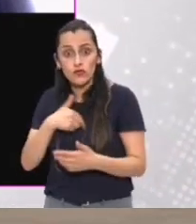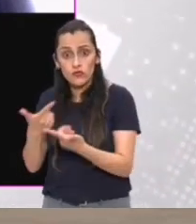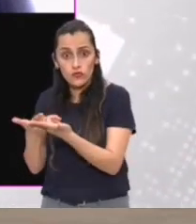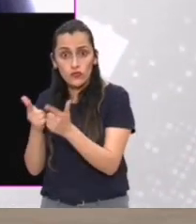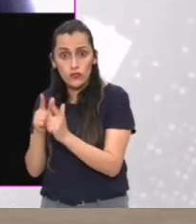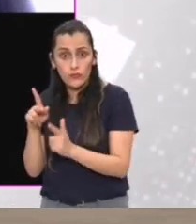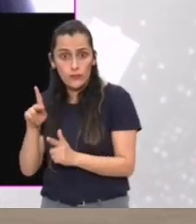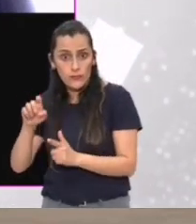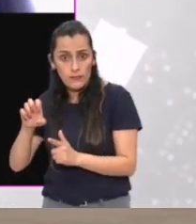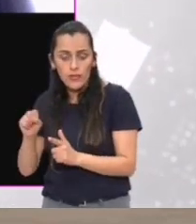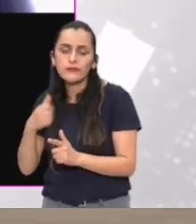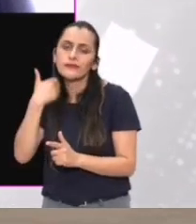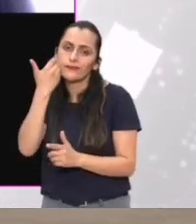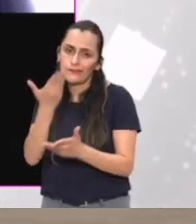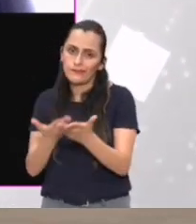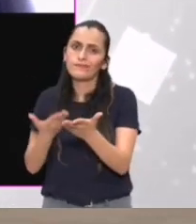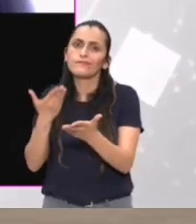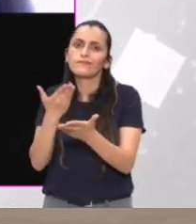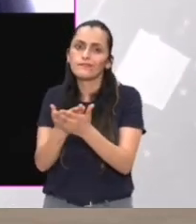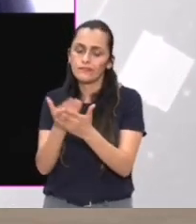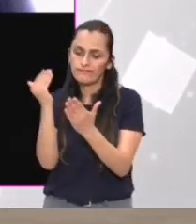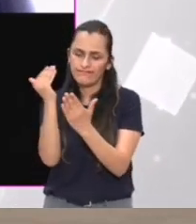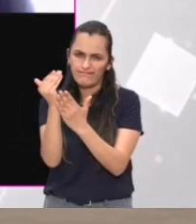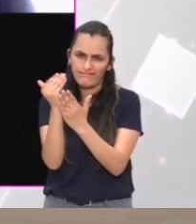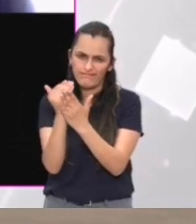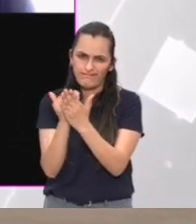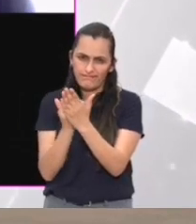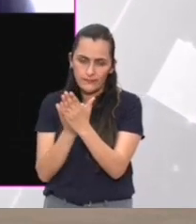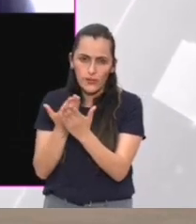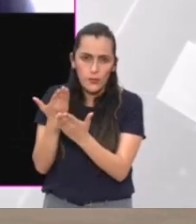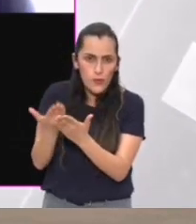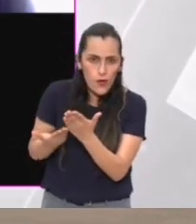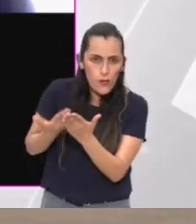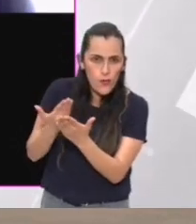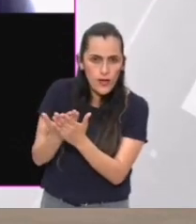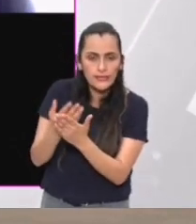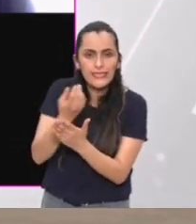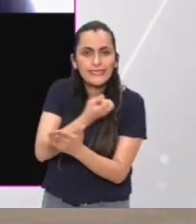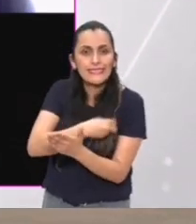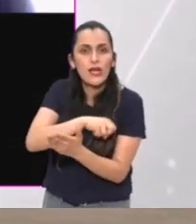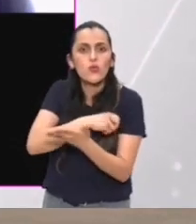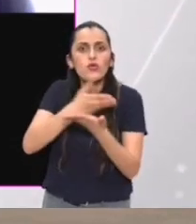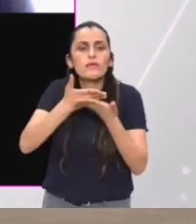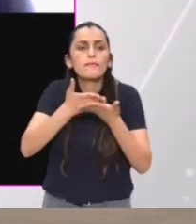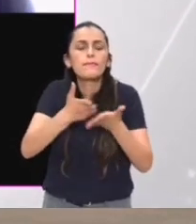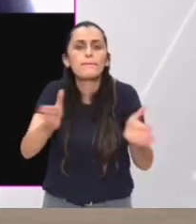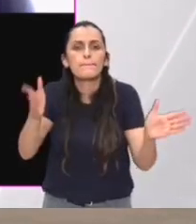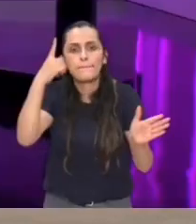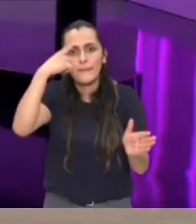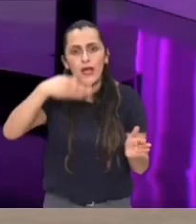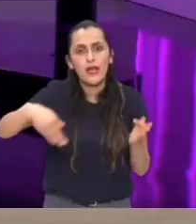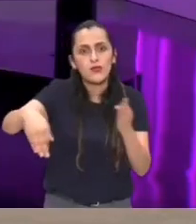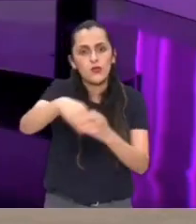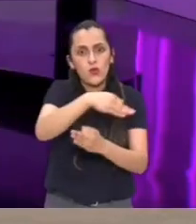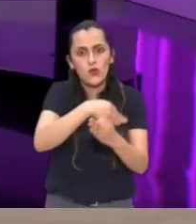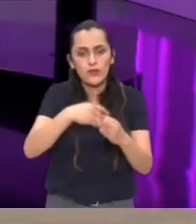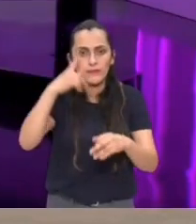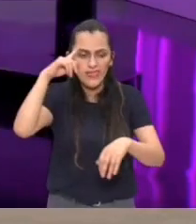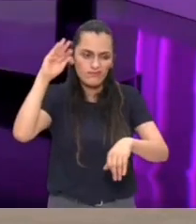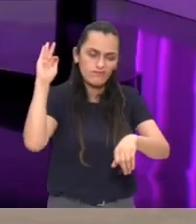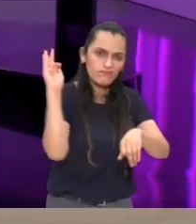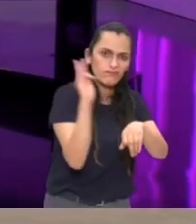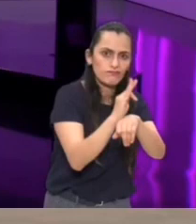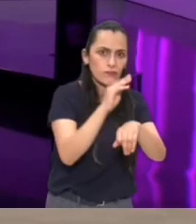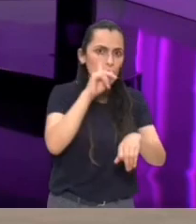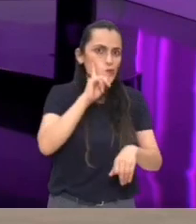partido queremos proponer esas iniciativas, esta propuesta de salud universal que gracias, proteja Carolina, perdón, a las mujeres, a